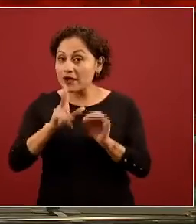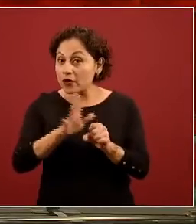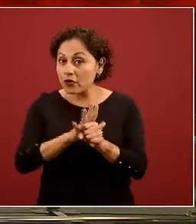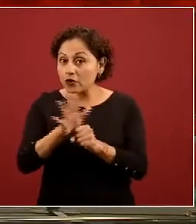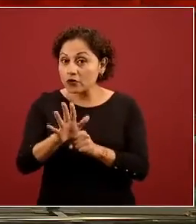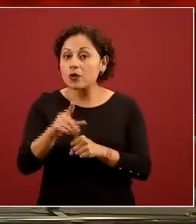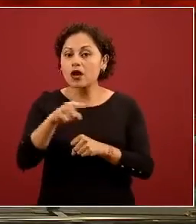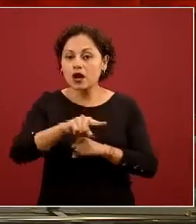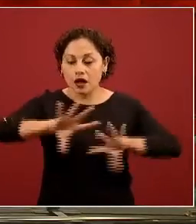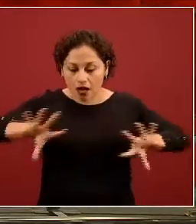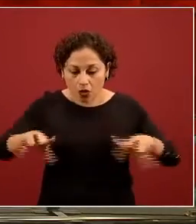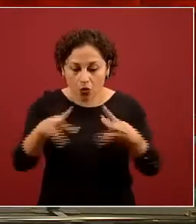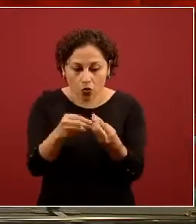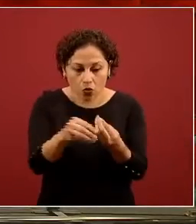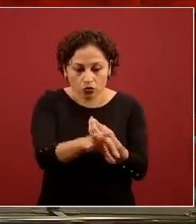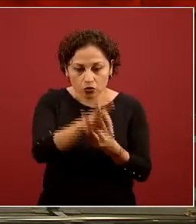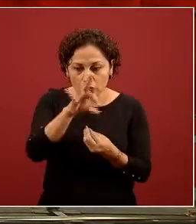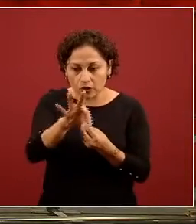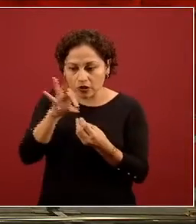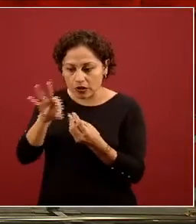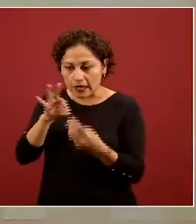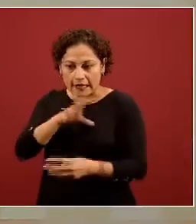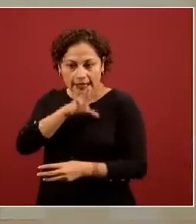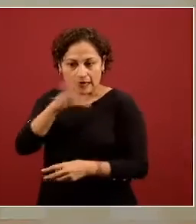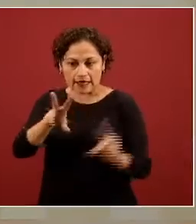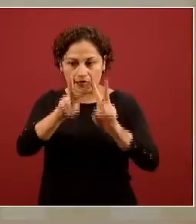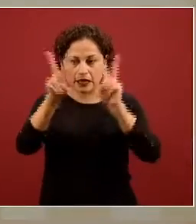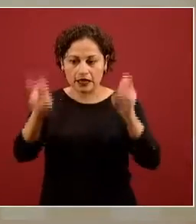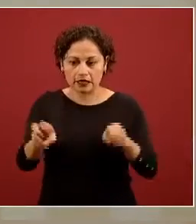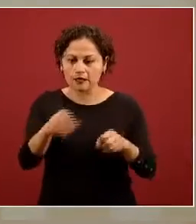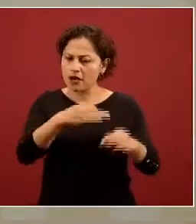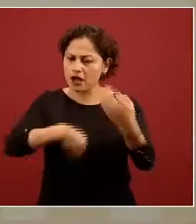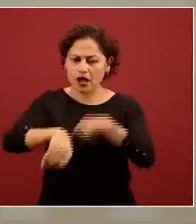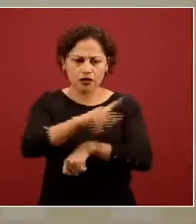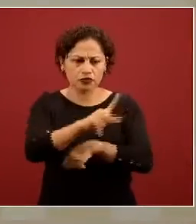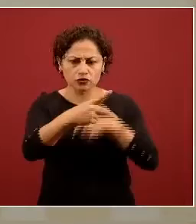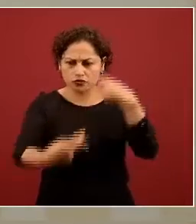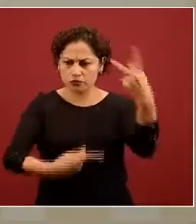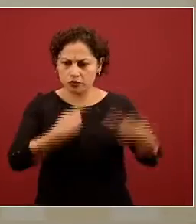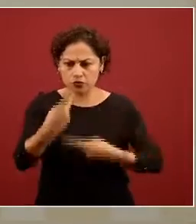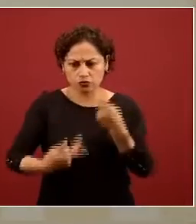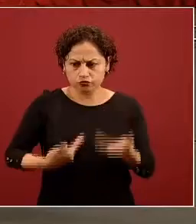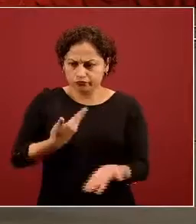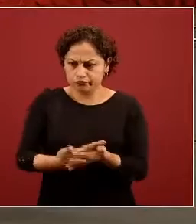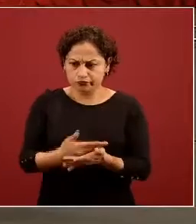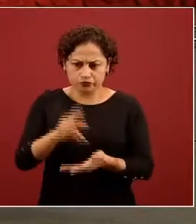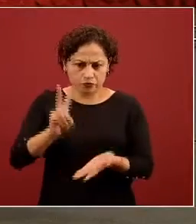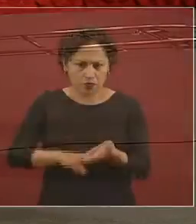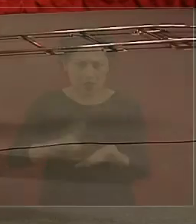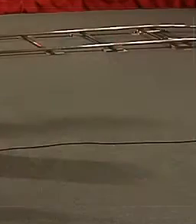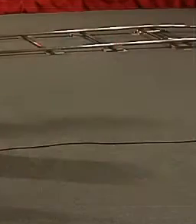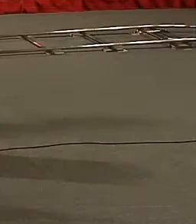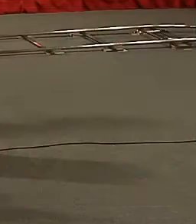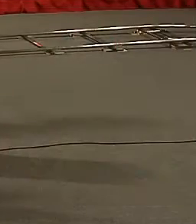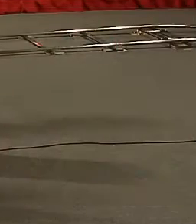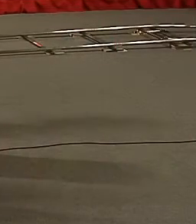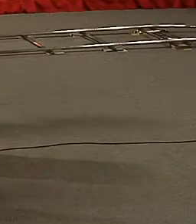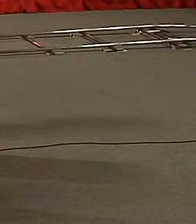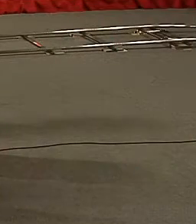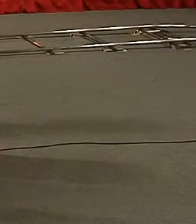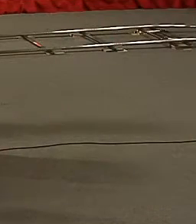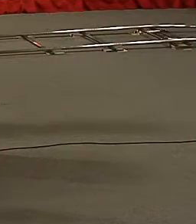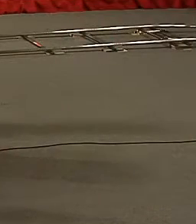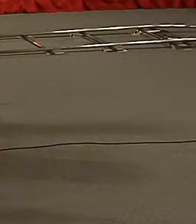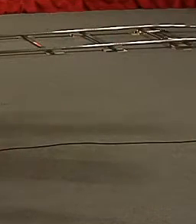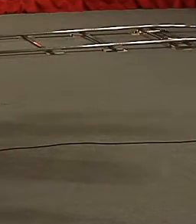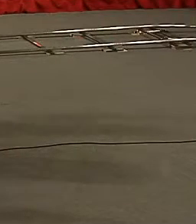más ampliamente inquietudes generales. Todos son muy valiosos, todas las propuestas que se han hecho. Muchas gracias. Vamos a darle